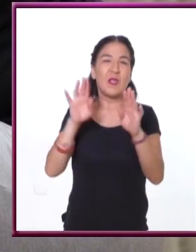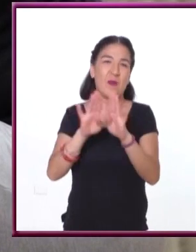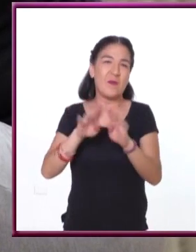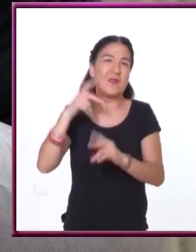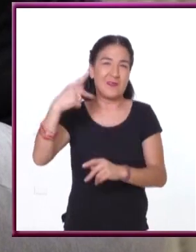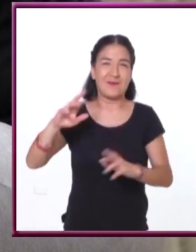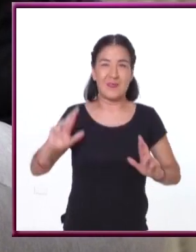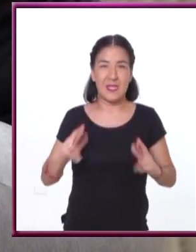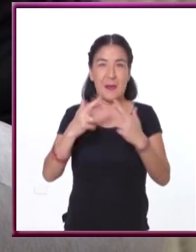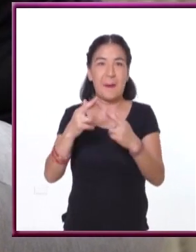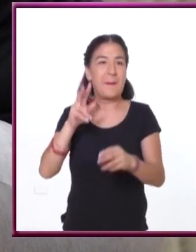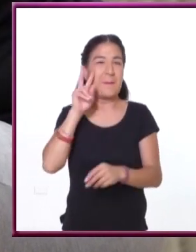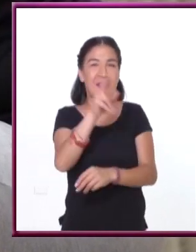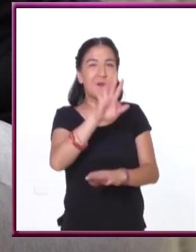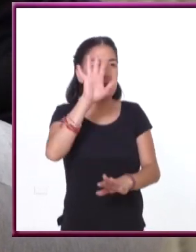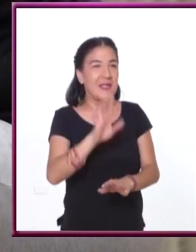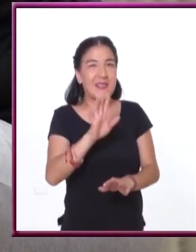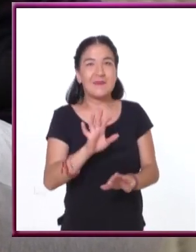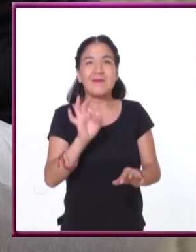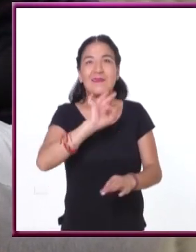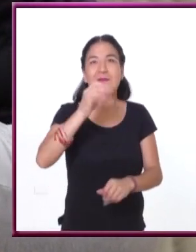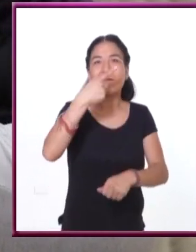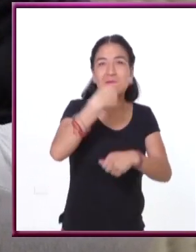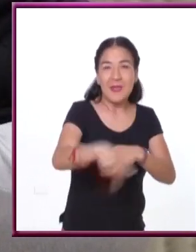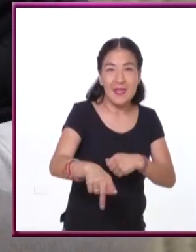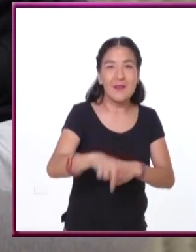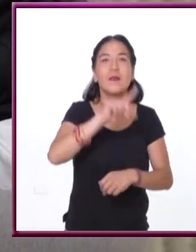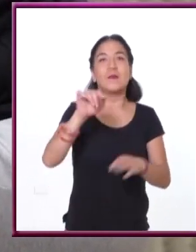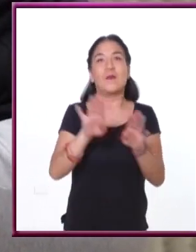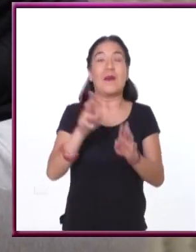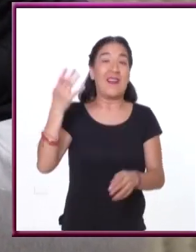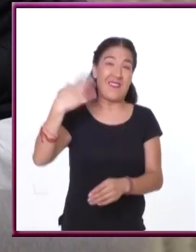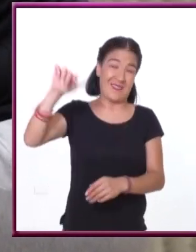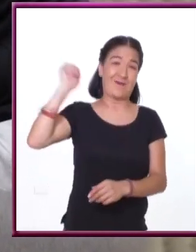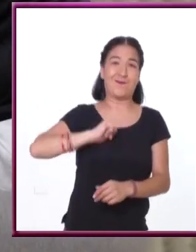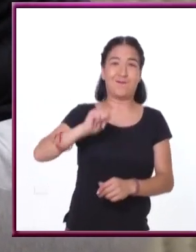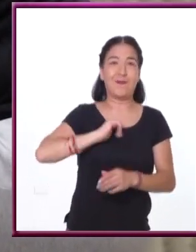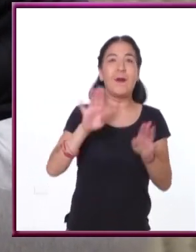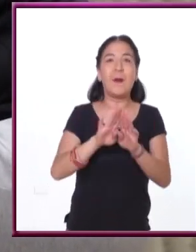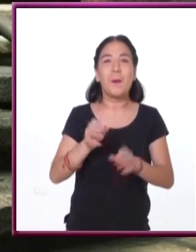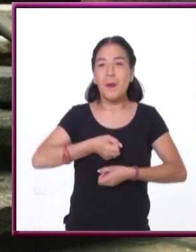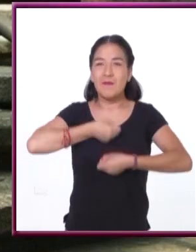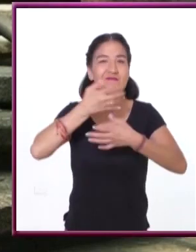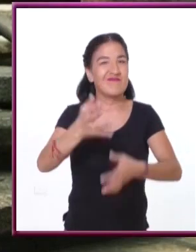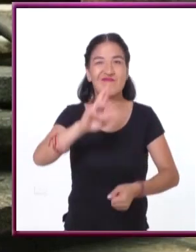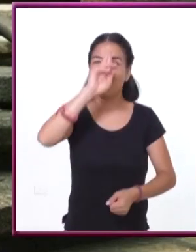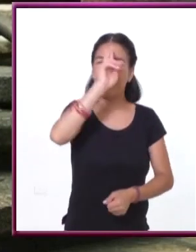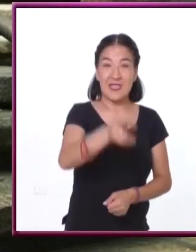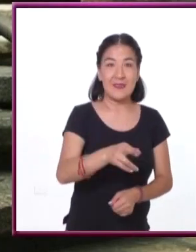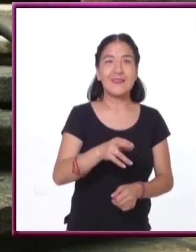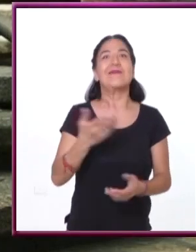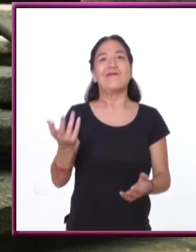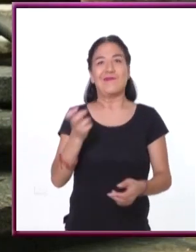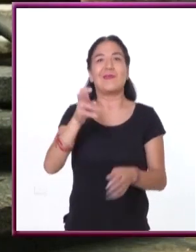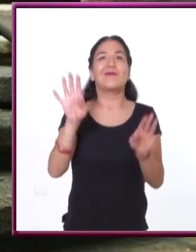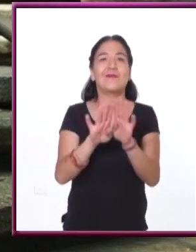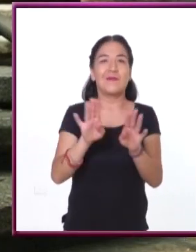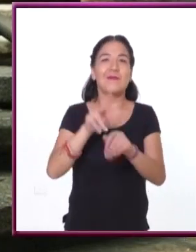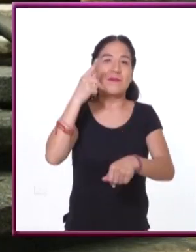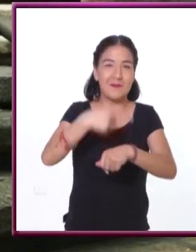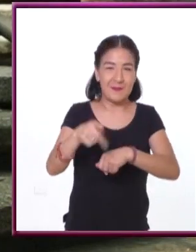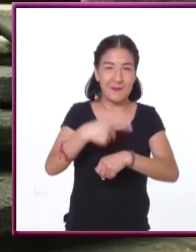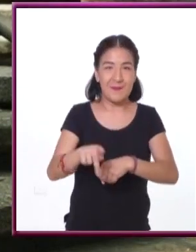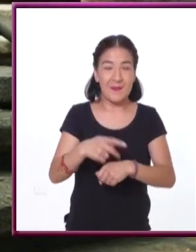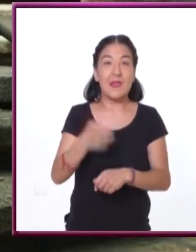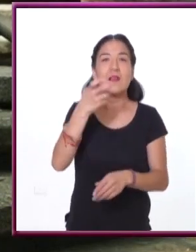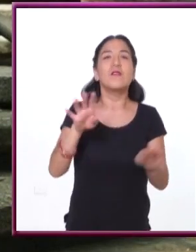poderosas, y eso en una época en la que la libertad de expresión estaba muy restringida, significaba peligro.